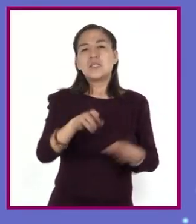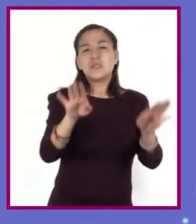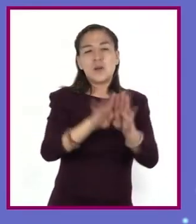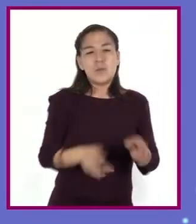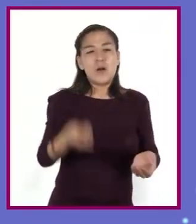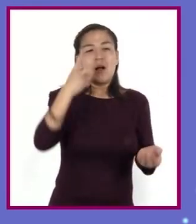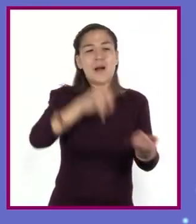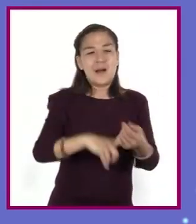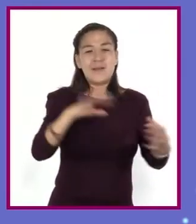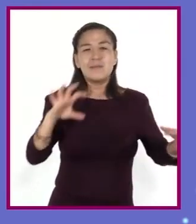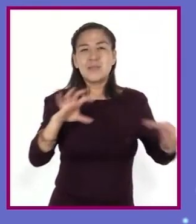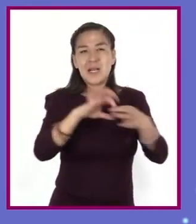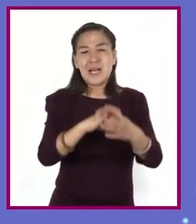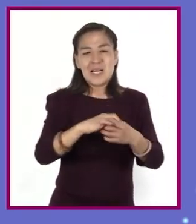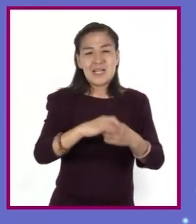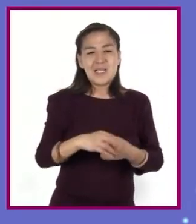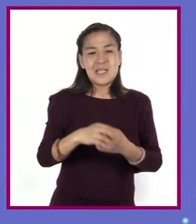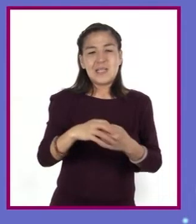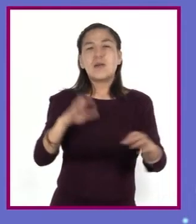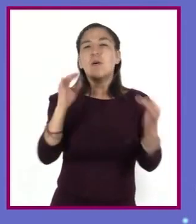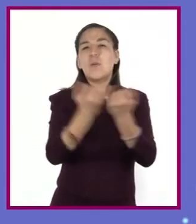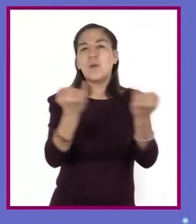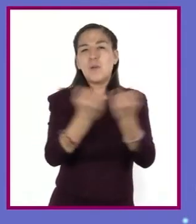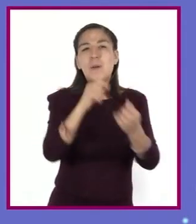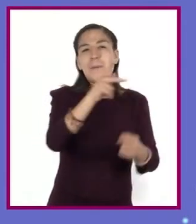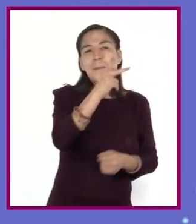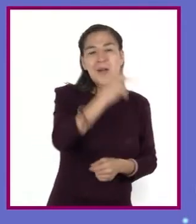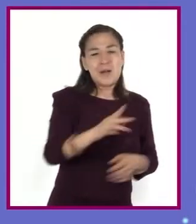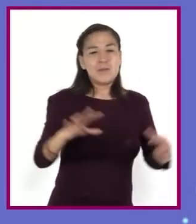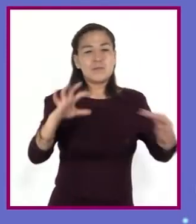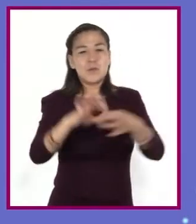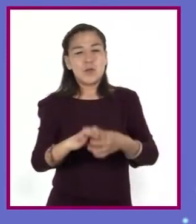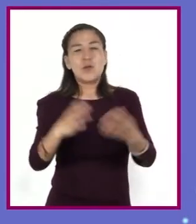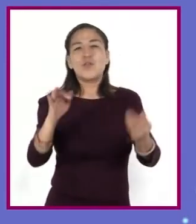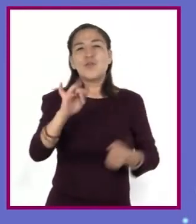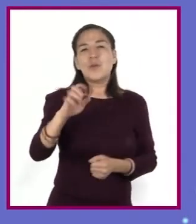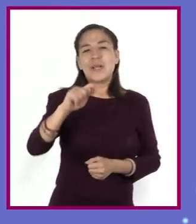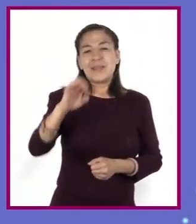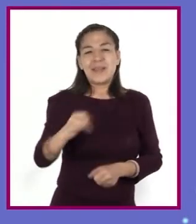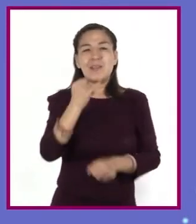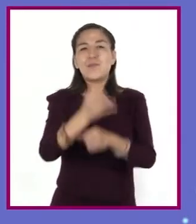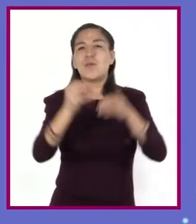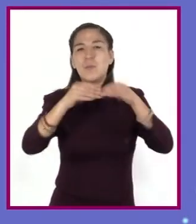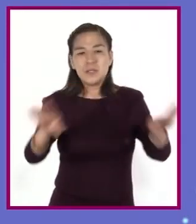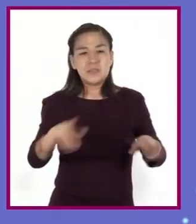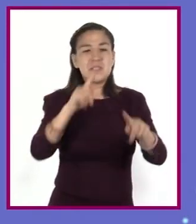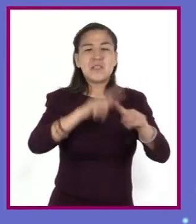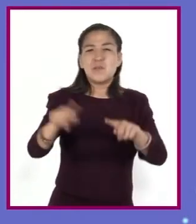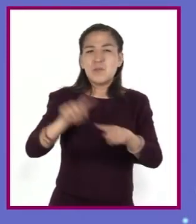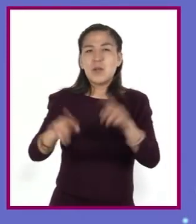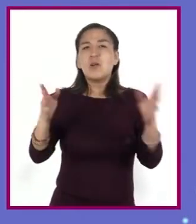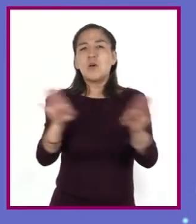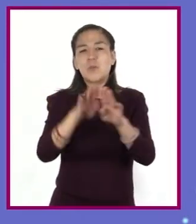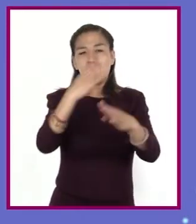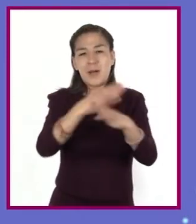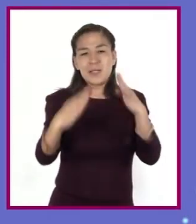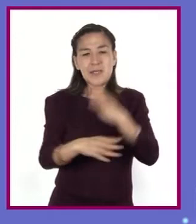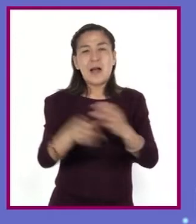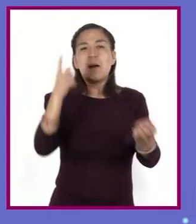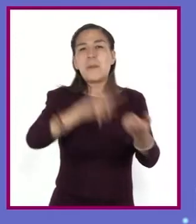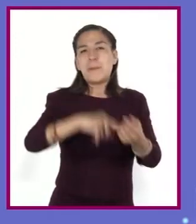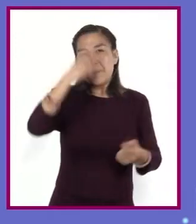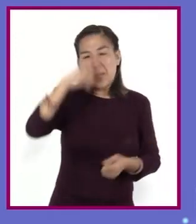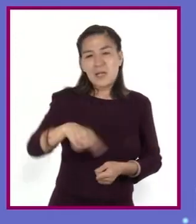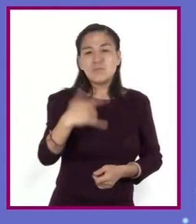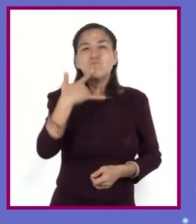de igualdad entre ciertas palabras, fuentes de información, diversos textos o materiales que sirven